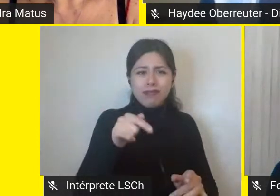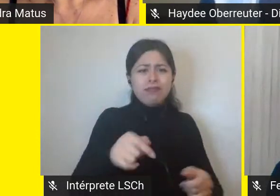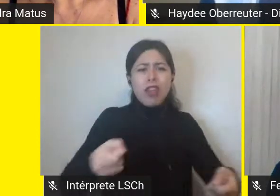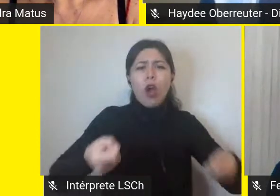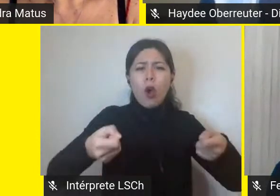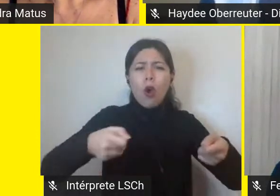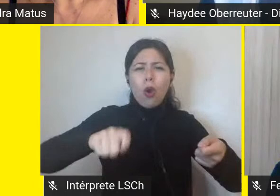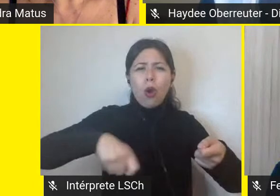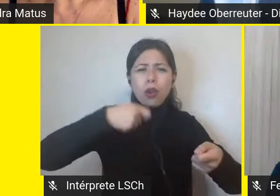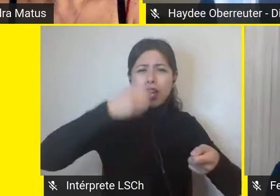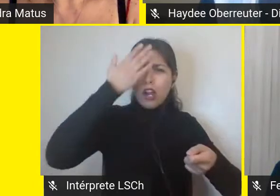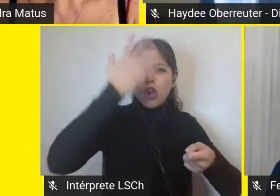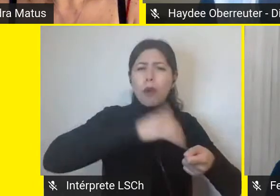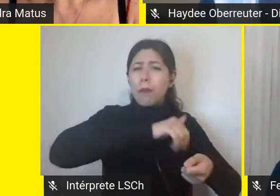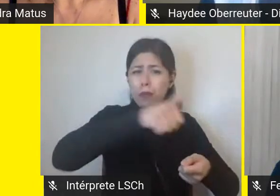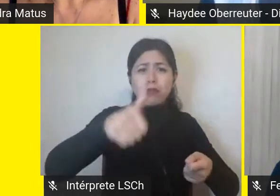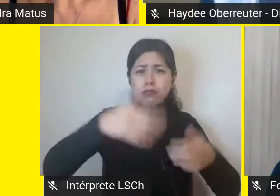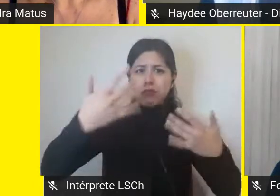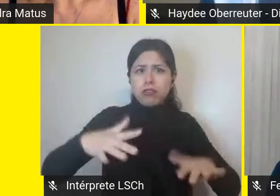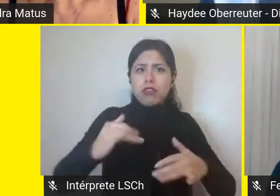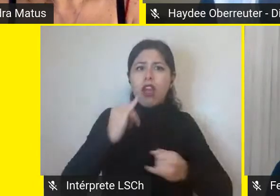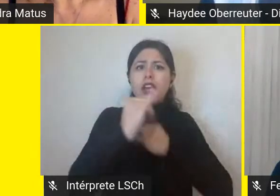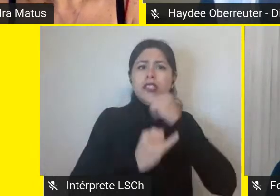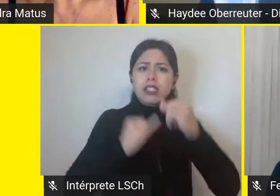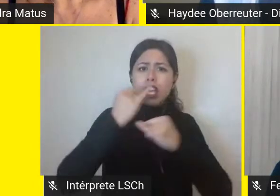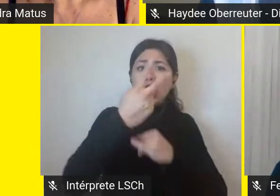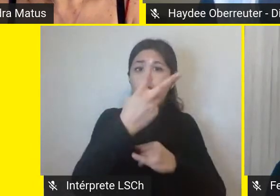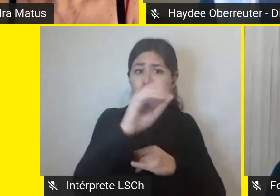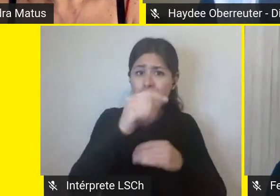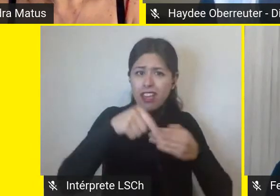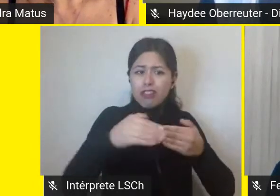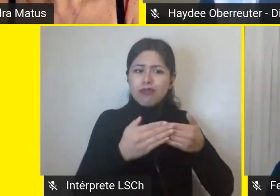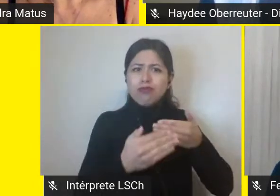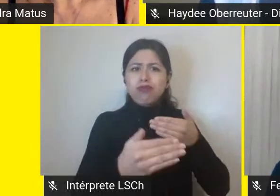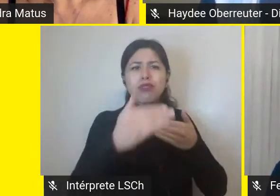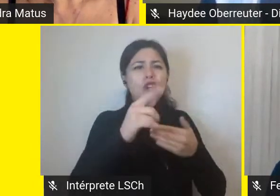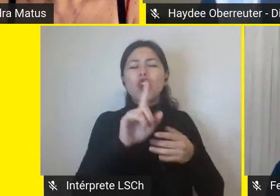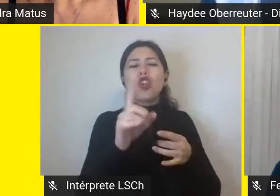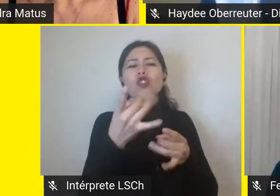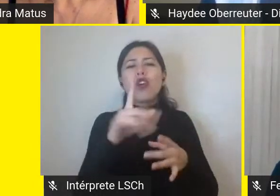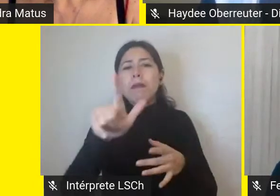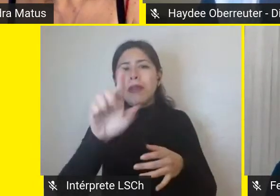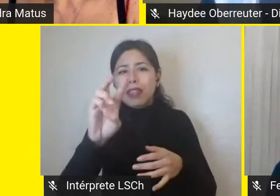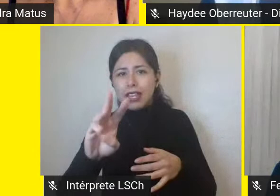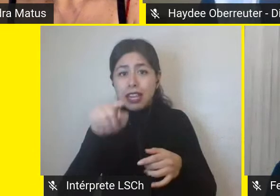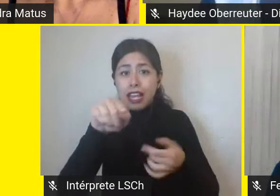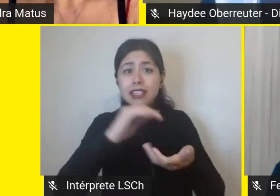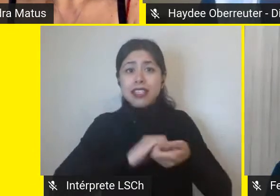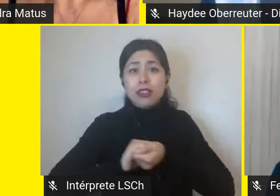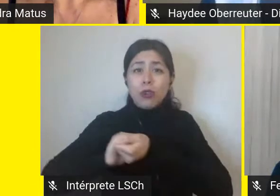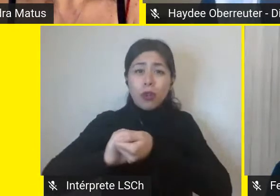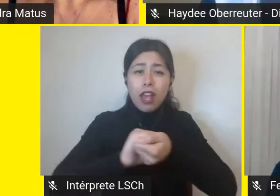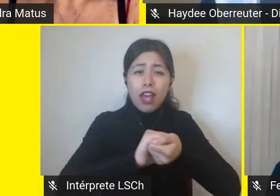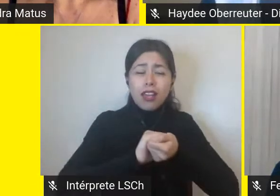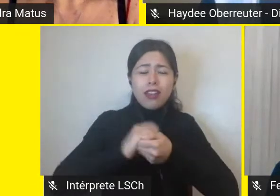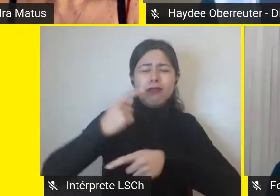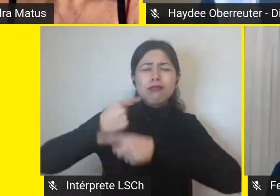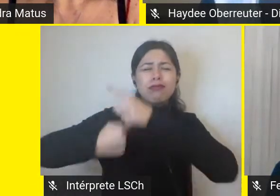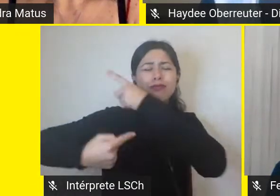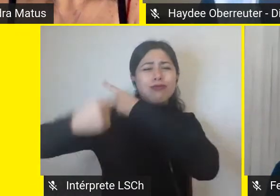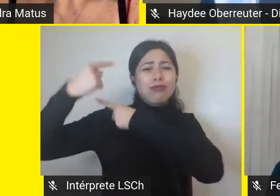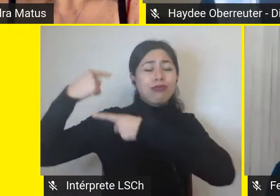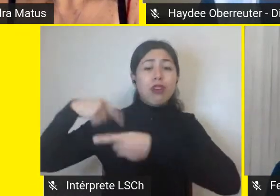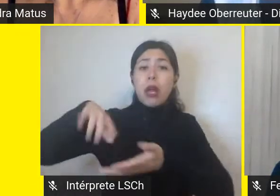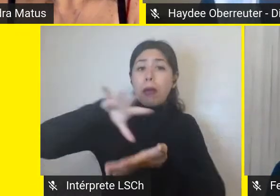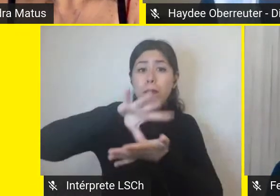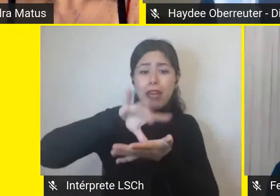a principios del siglo XX, no solamente en el 73. Esa solidaridad histórica de un país que ha